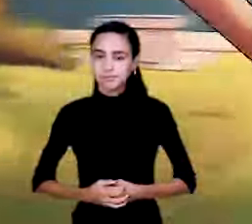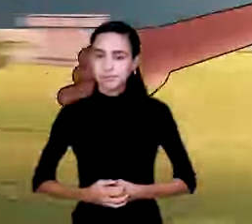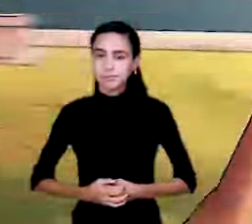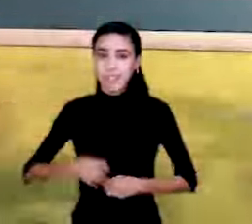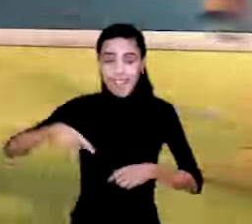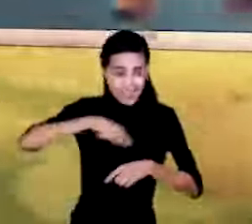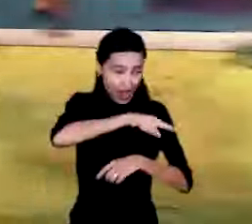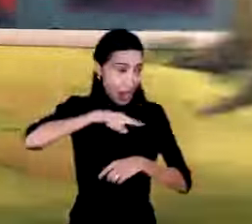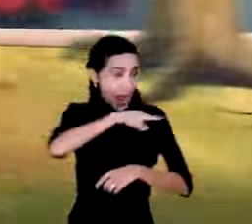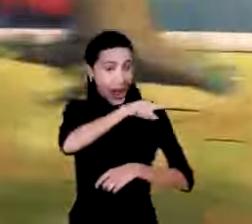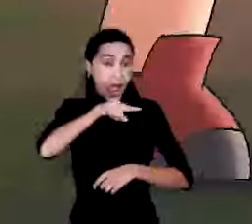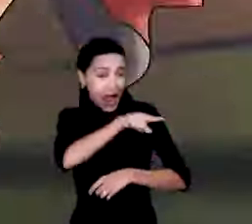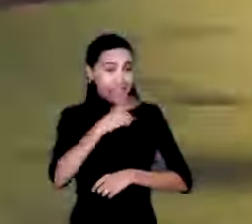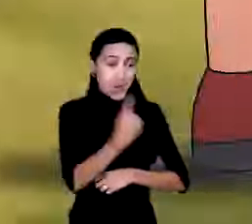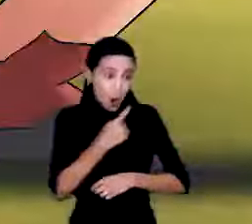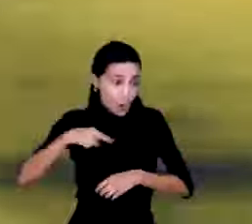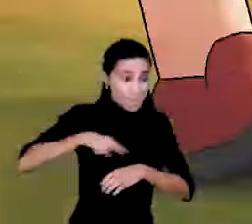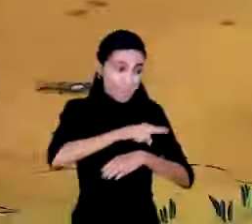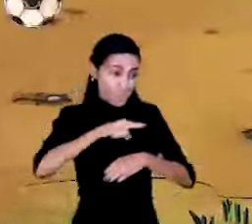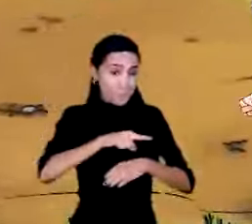Pásasela, pásasela, Yuli, que está sola.